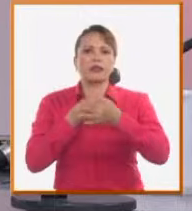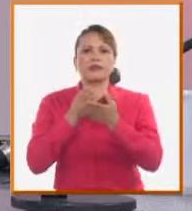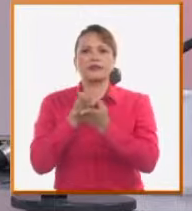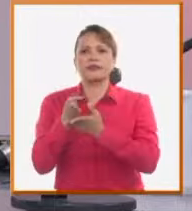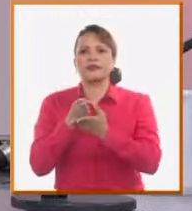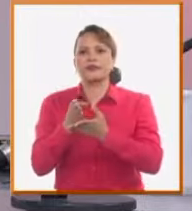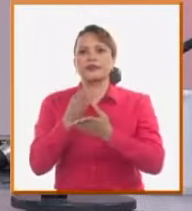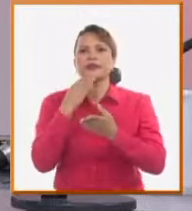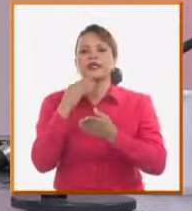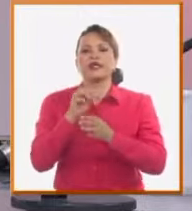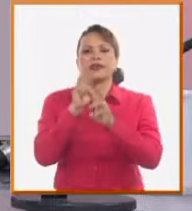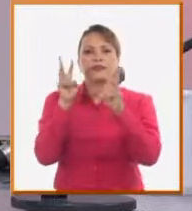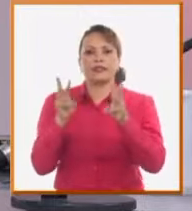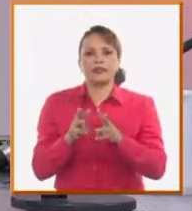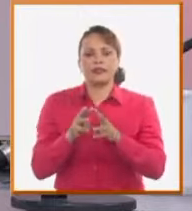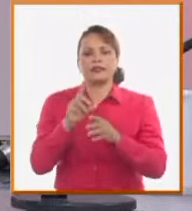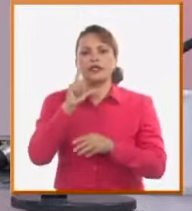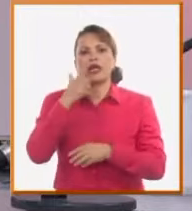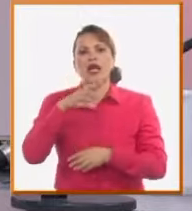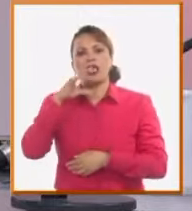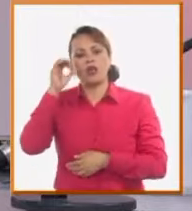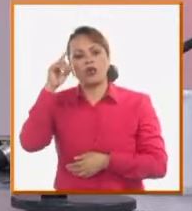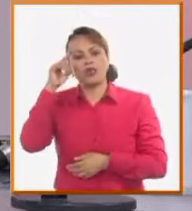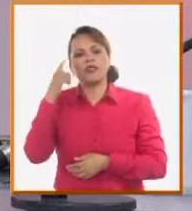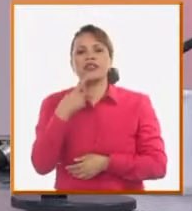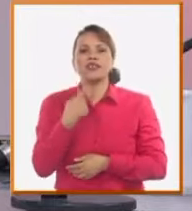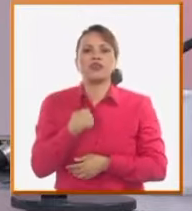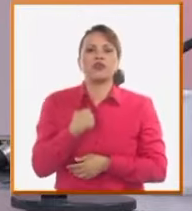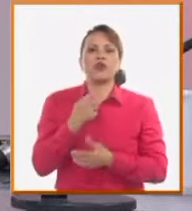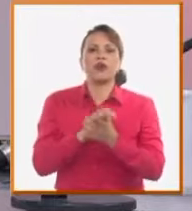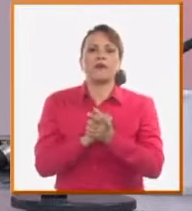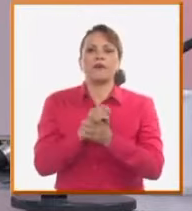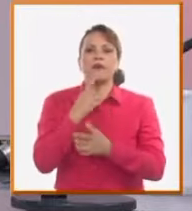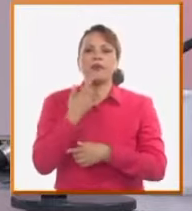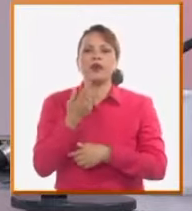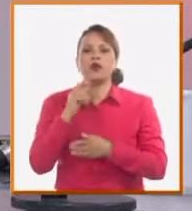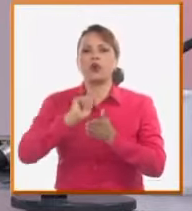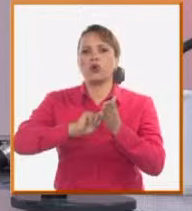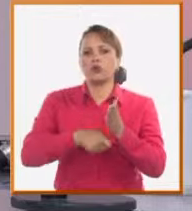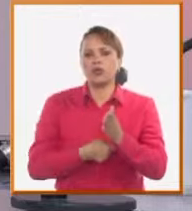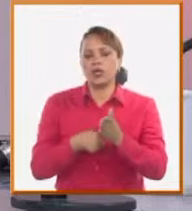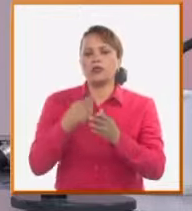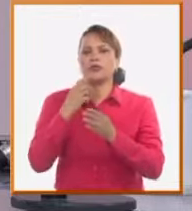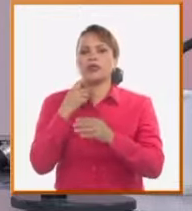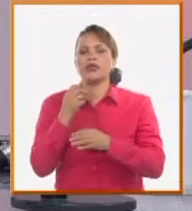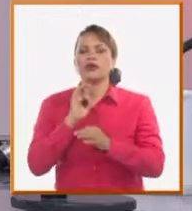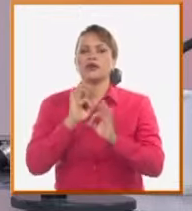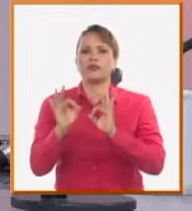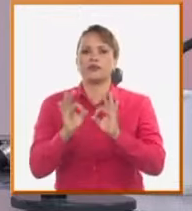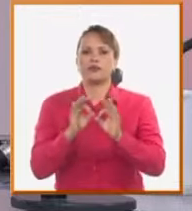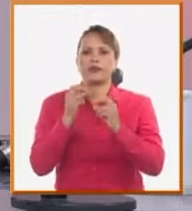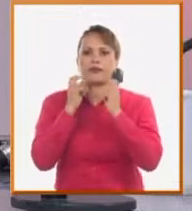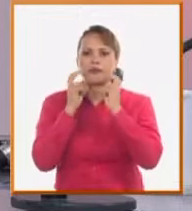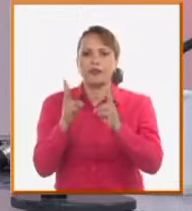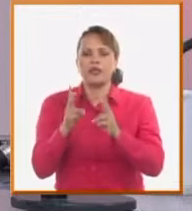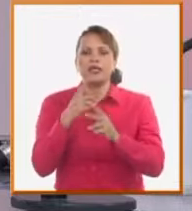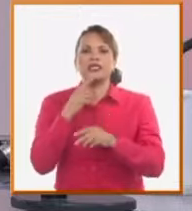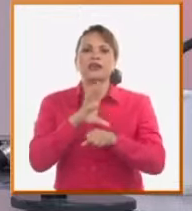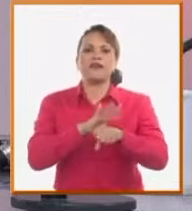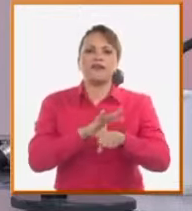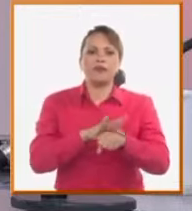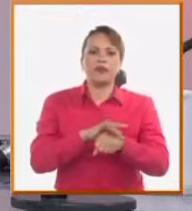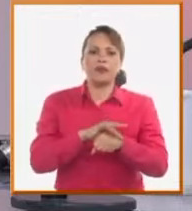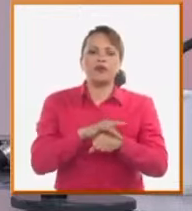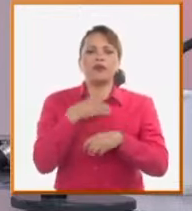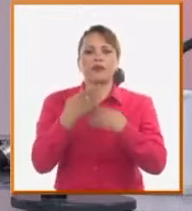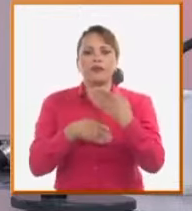vía digital. Carlos dice, tengo una amistad que tiene contrato de seguro de vida, se enfermó en un padecimiento del sistema nervioso central,